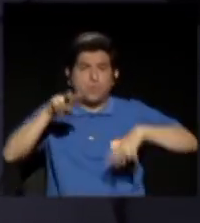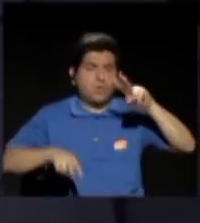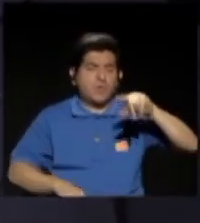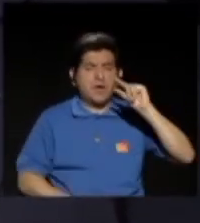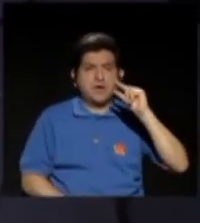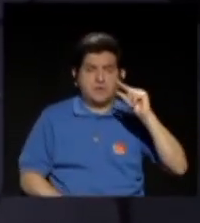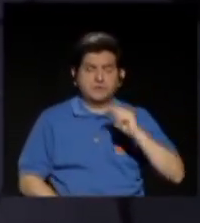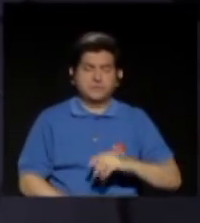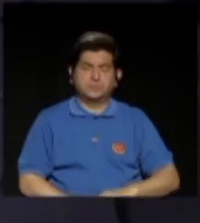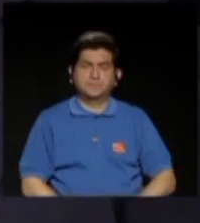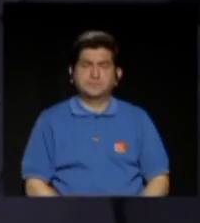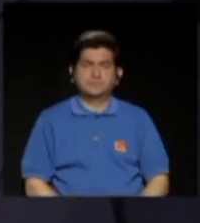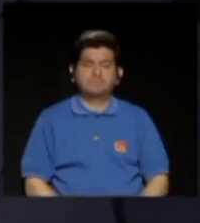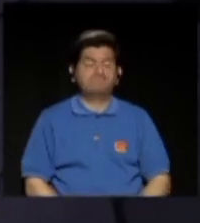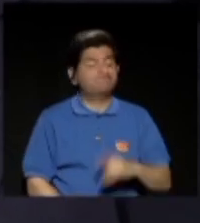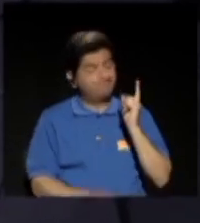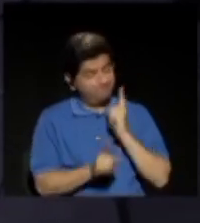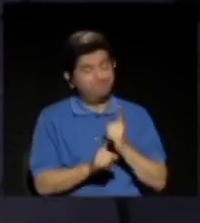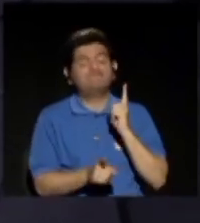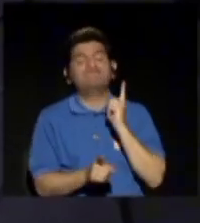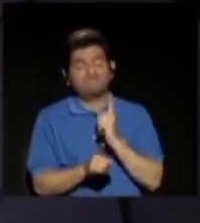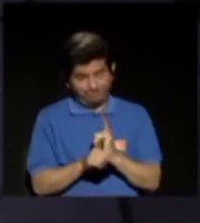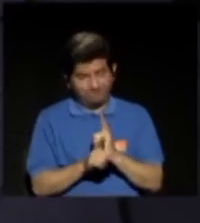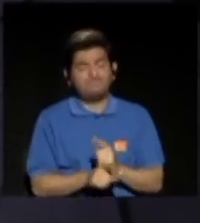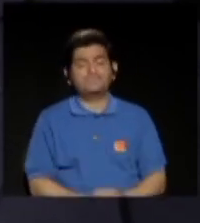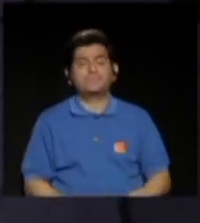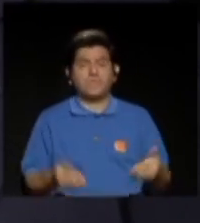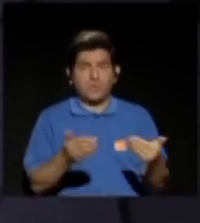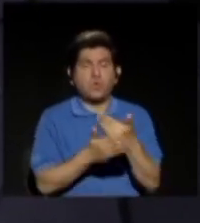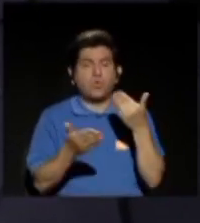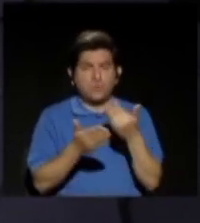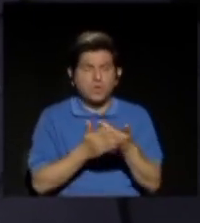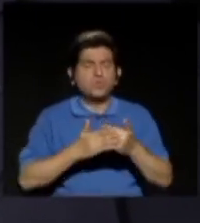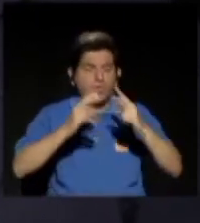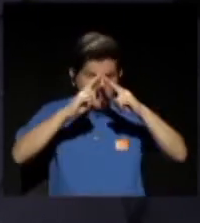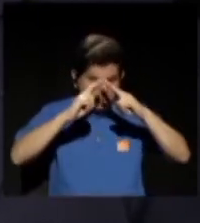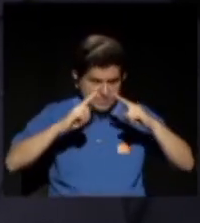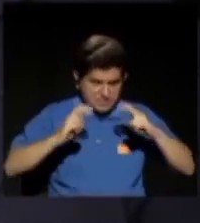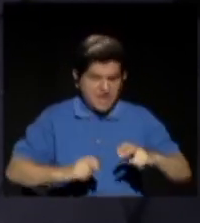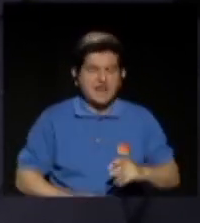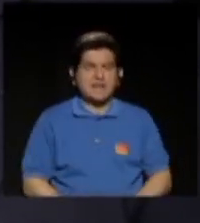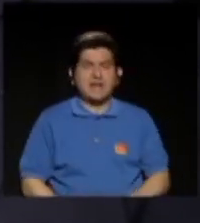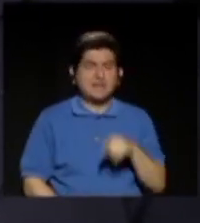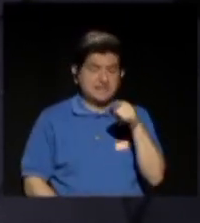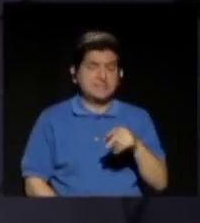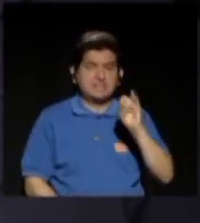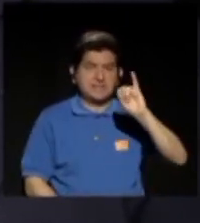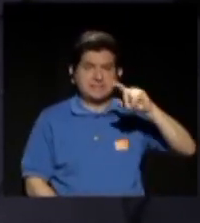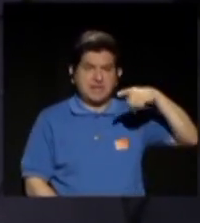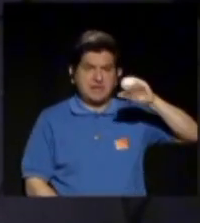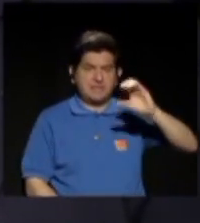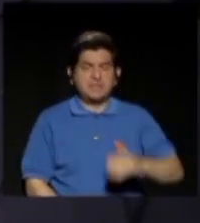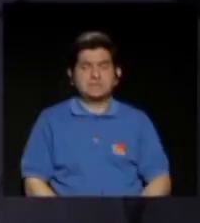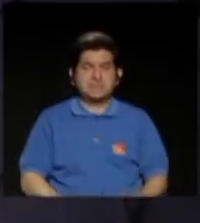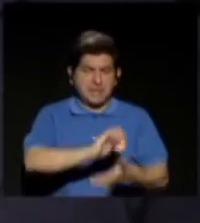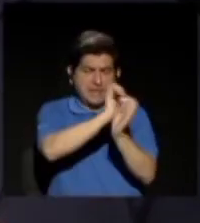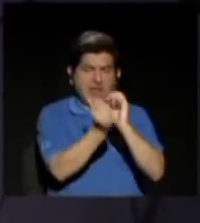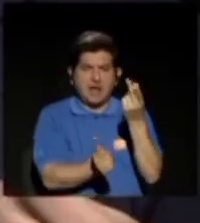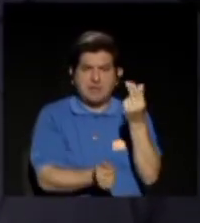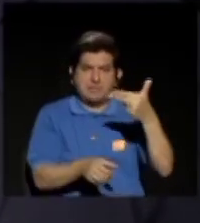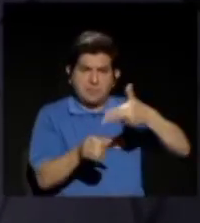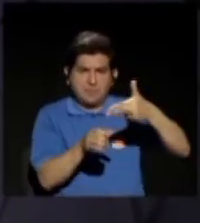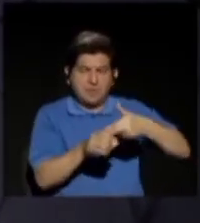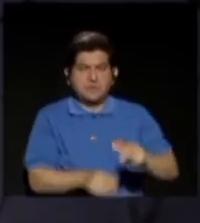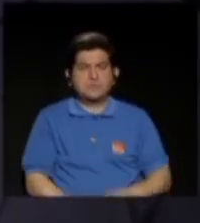de cálculo más grande. Entonces, efectivamente, a partir de la nueva serie del índice, los cambios que se den en los precios de la gasolina van a